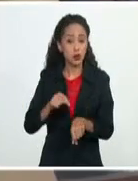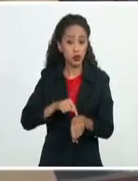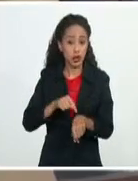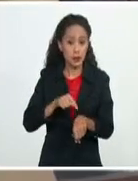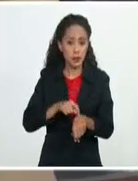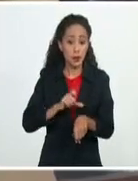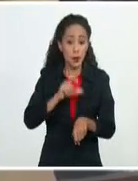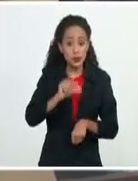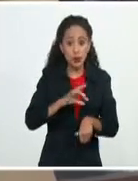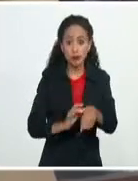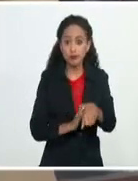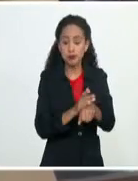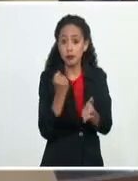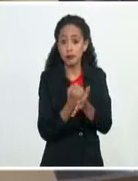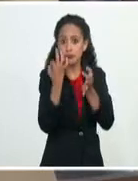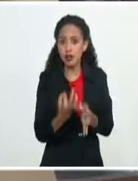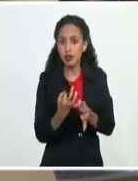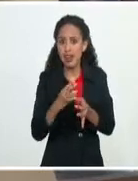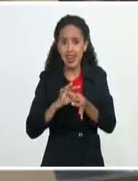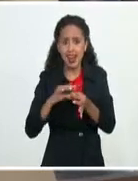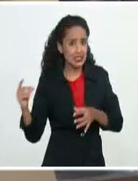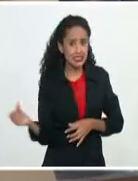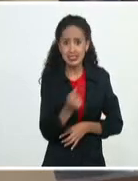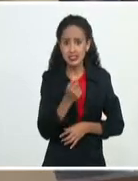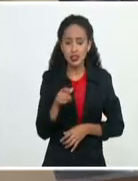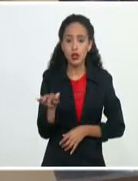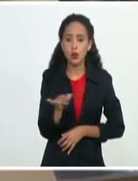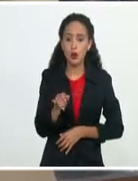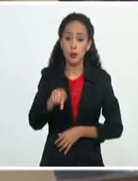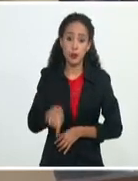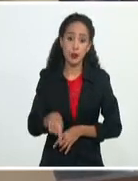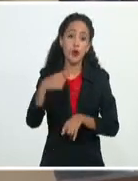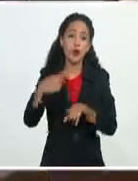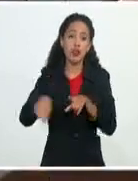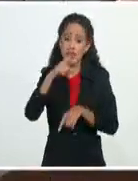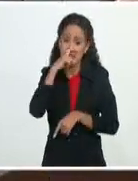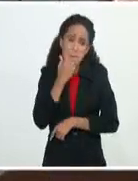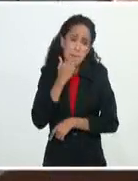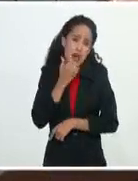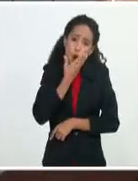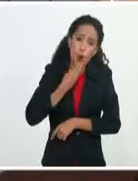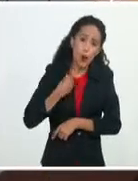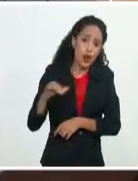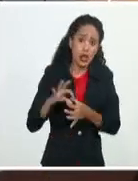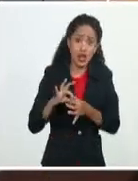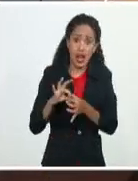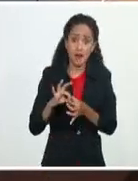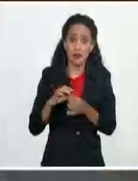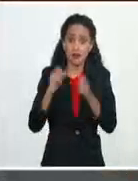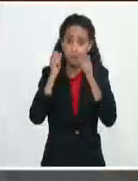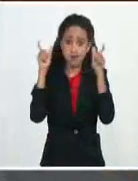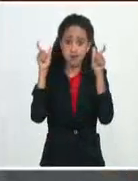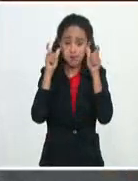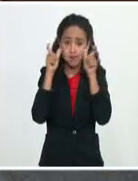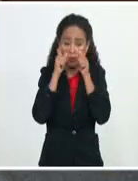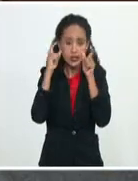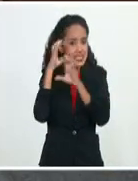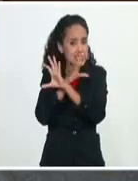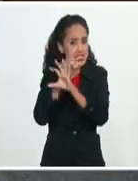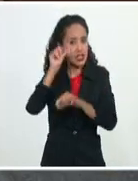gravedad y la severidad y mortalidad se desplazaron hacia edades más tempranas. Ante este escenario, los científicos